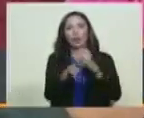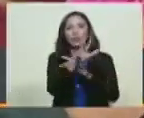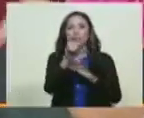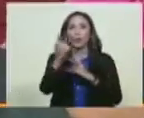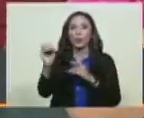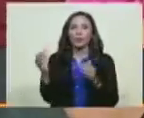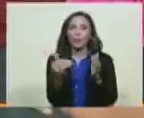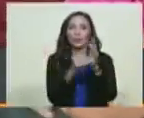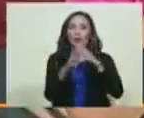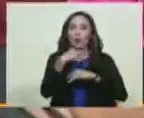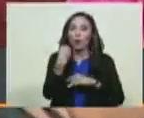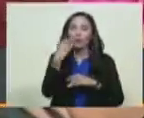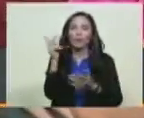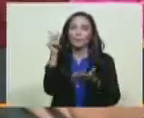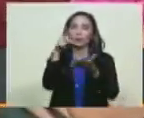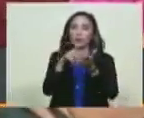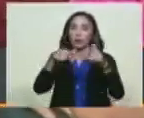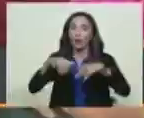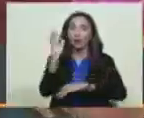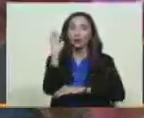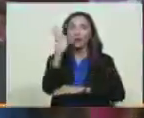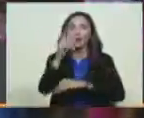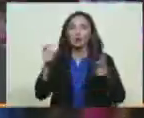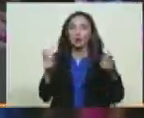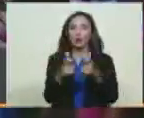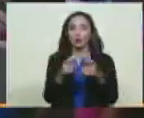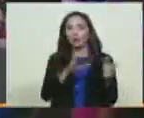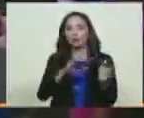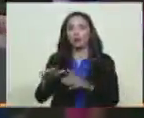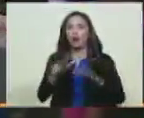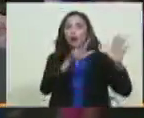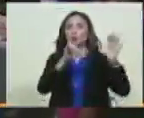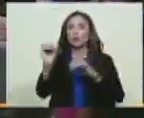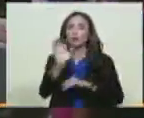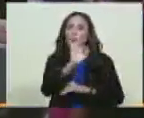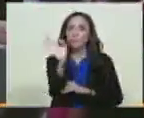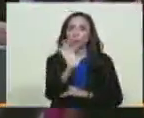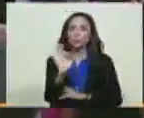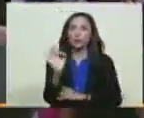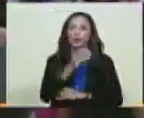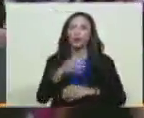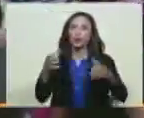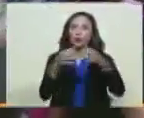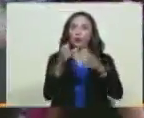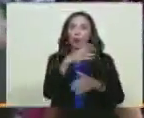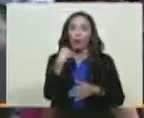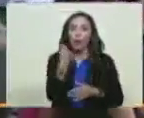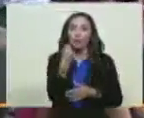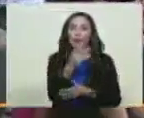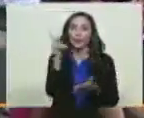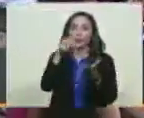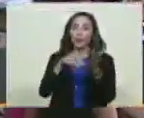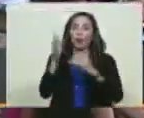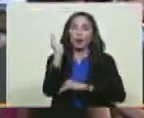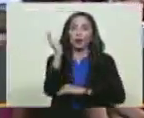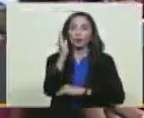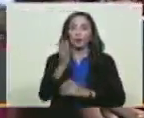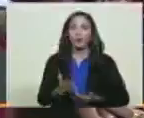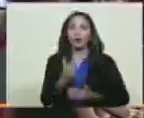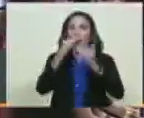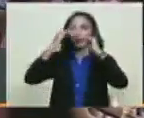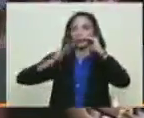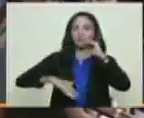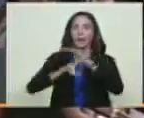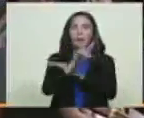participaron en esta asamblea 80 por ciento de los que participaron en esa asamblea con menos de